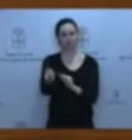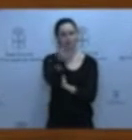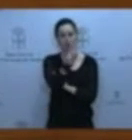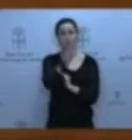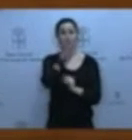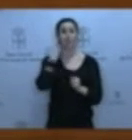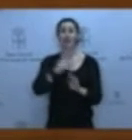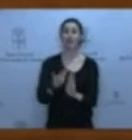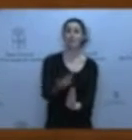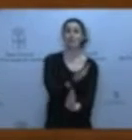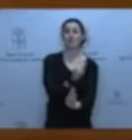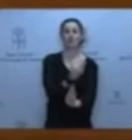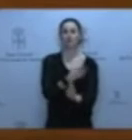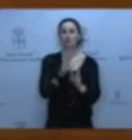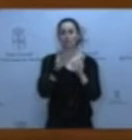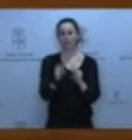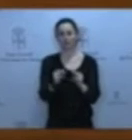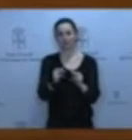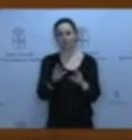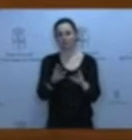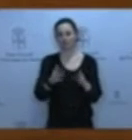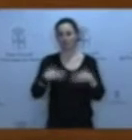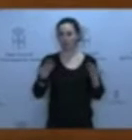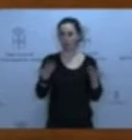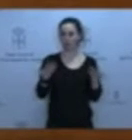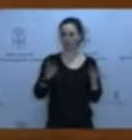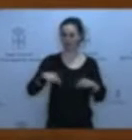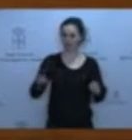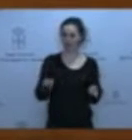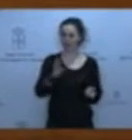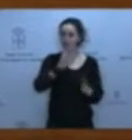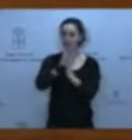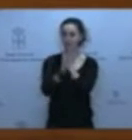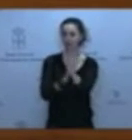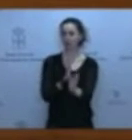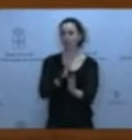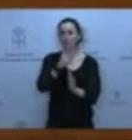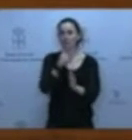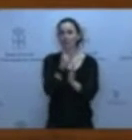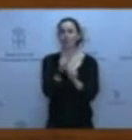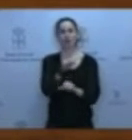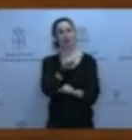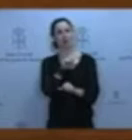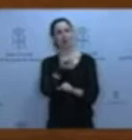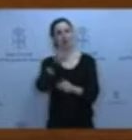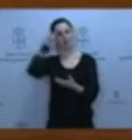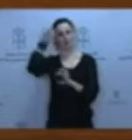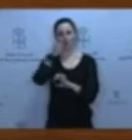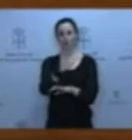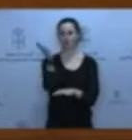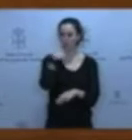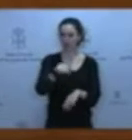sin tentativa previa, los que más matan, los que son súbitos, inmediatos, muchas veces no tienen detrás ese trastorno mental, sino que